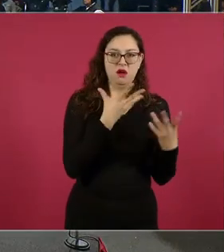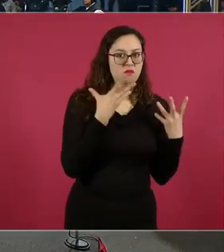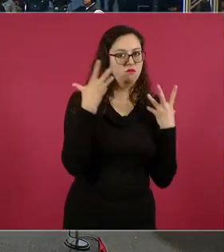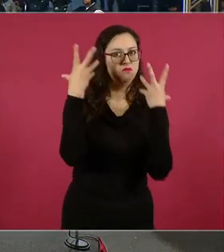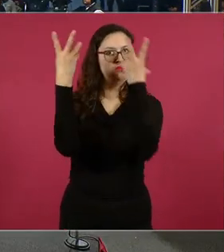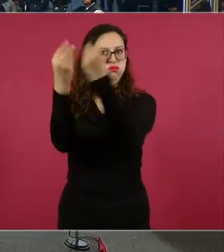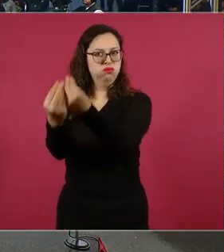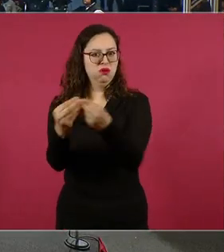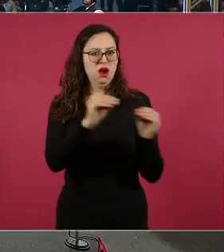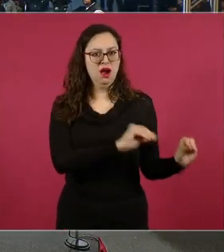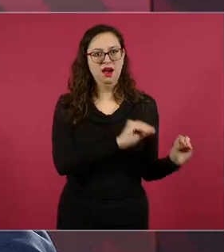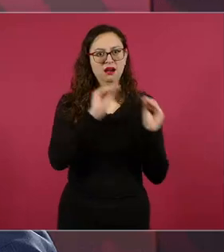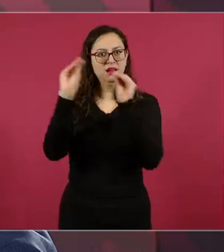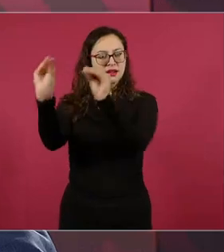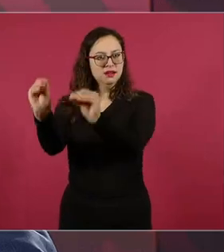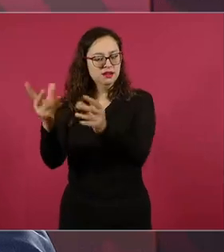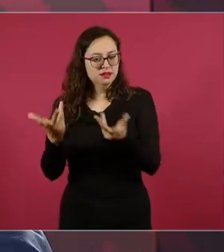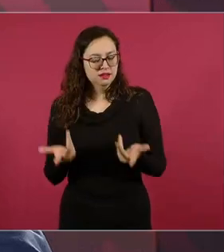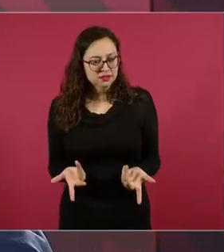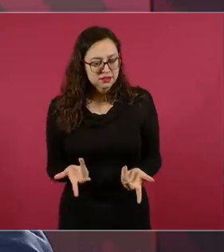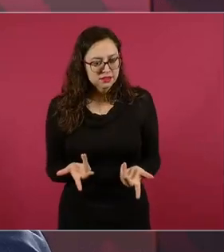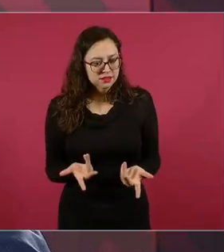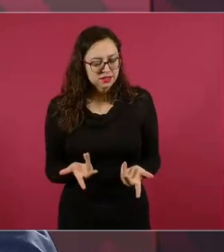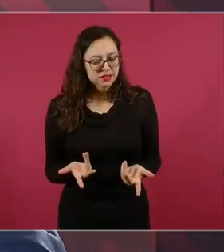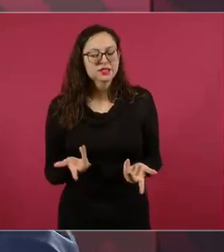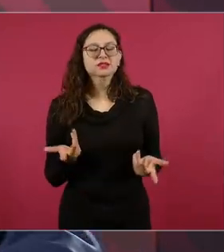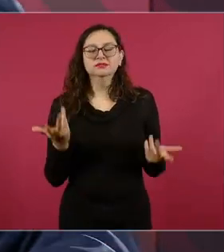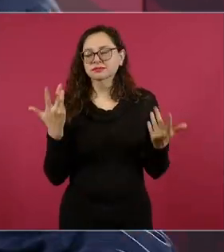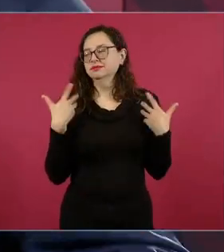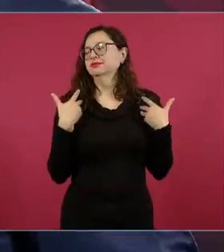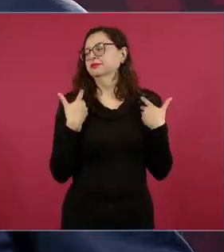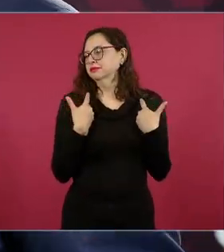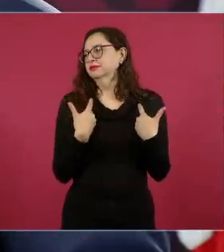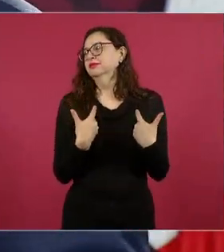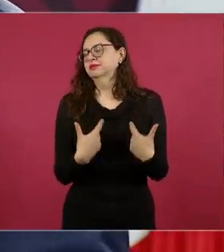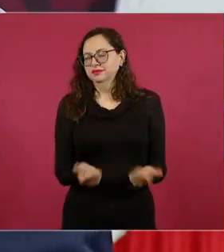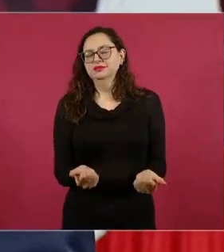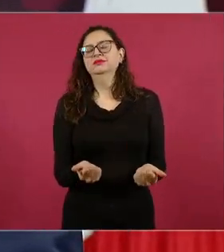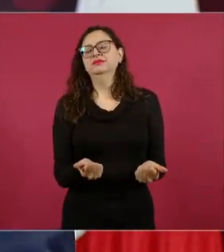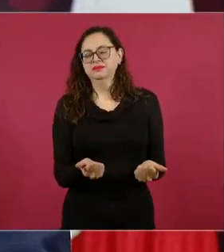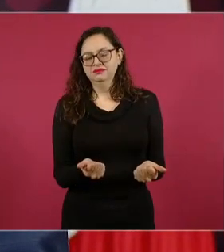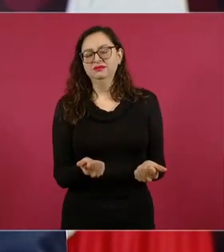Entonces, es entendible